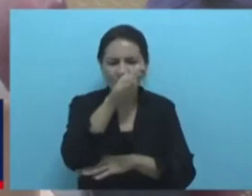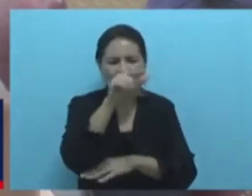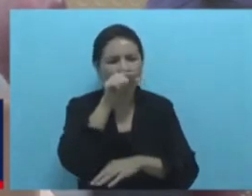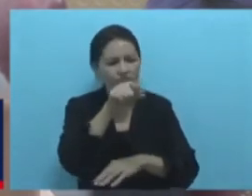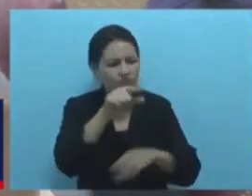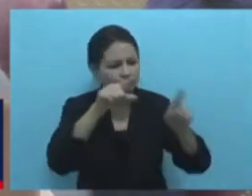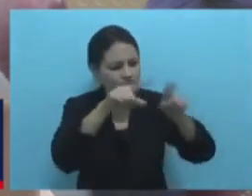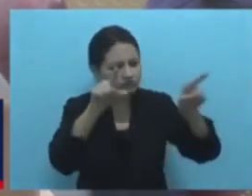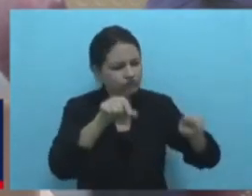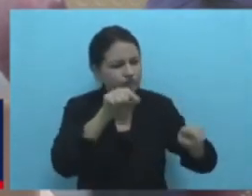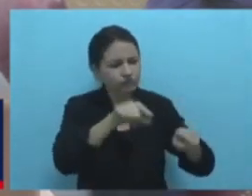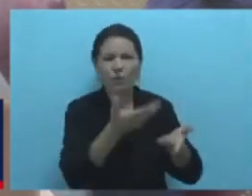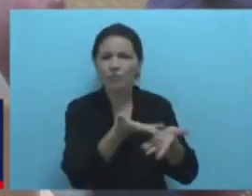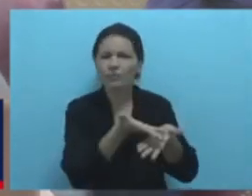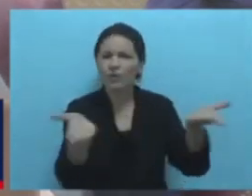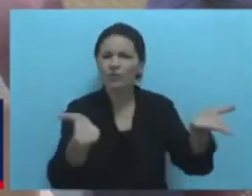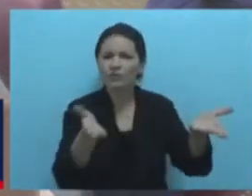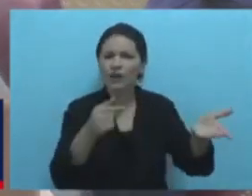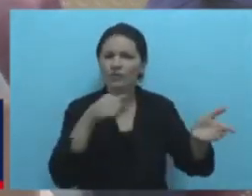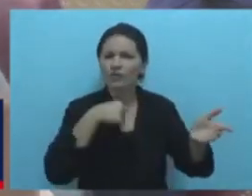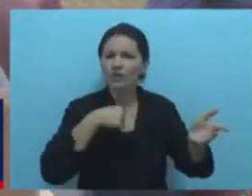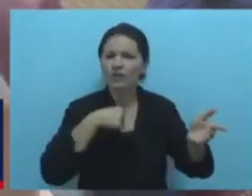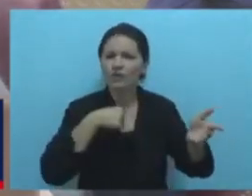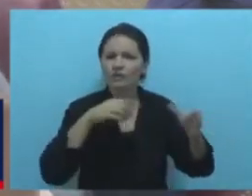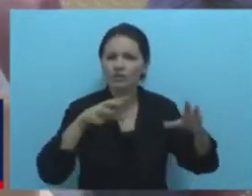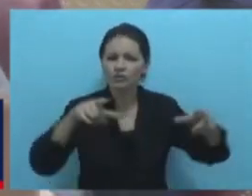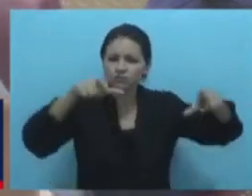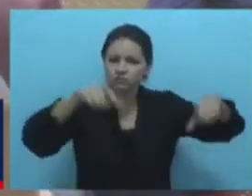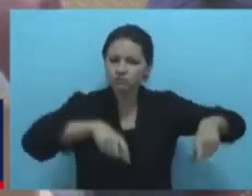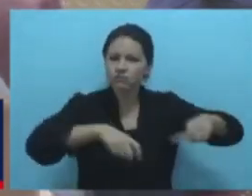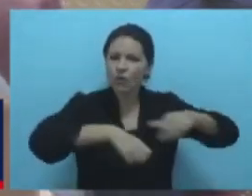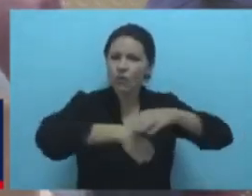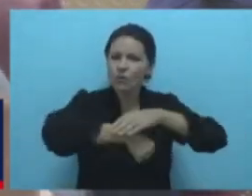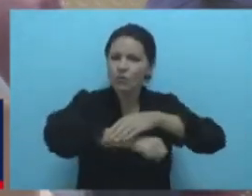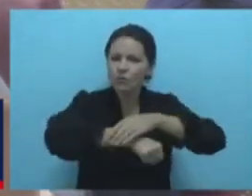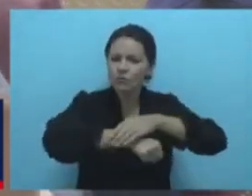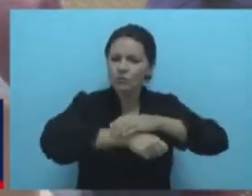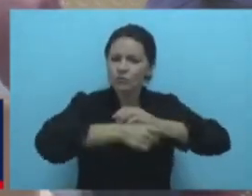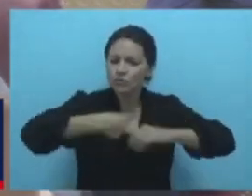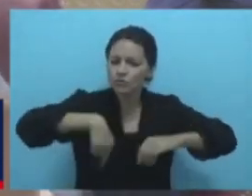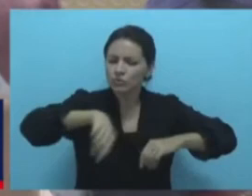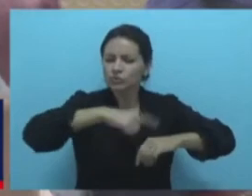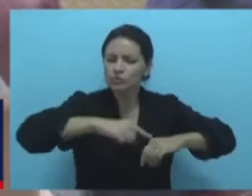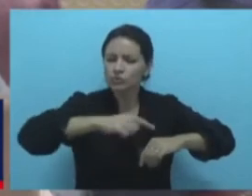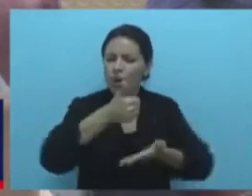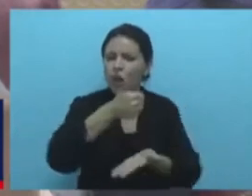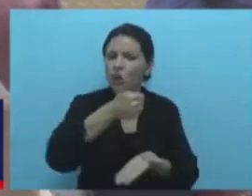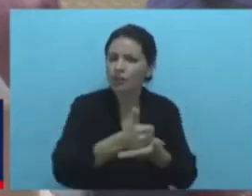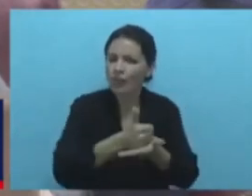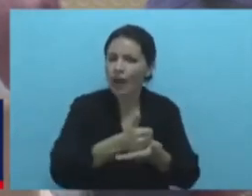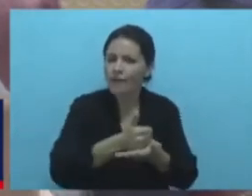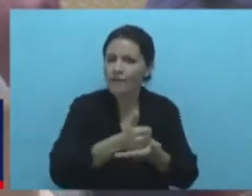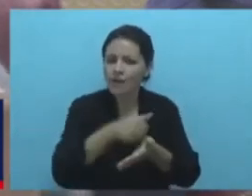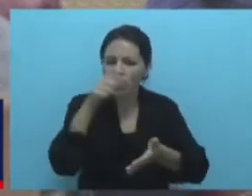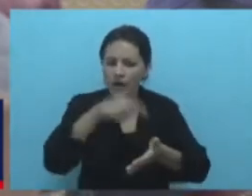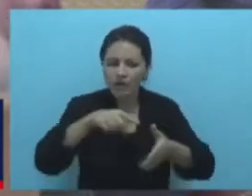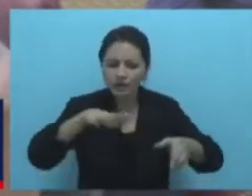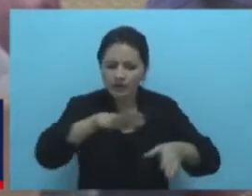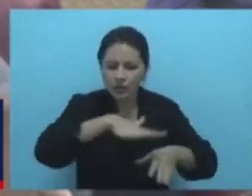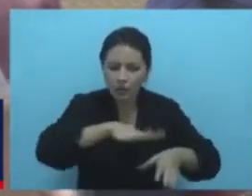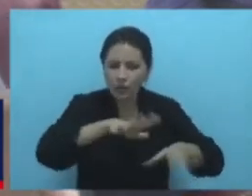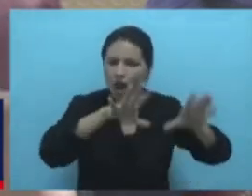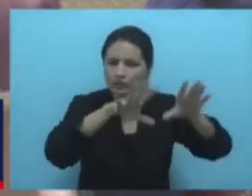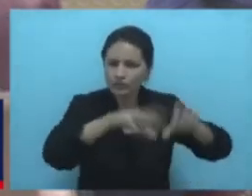lo que allí marcaron esto nos pertenece por eso nosotros estamos primera persona del plural nosotros estamos